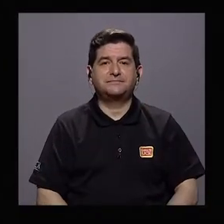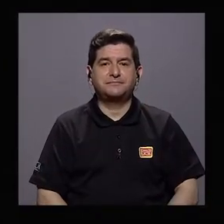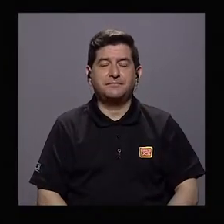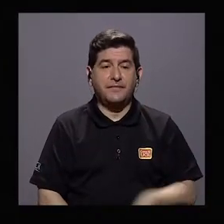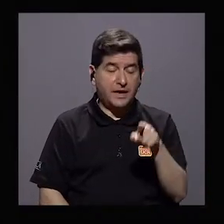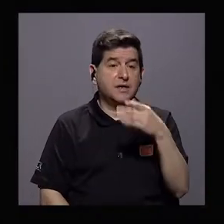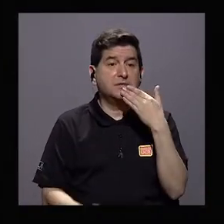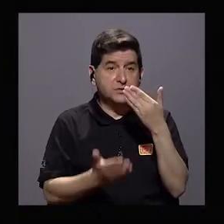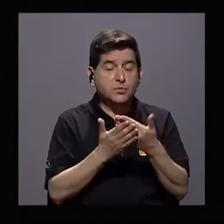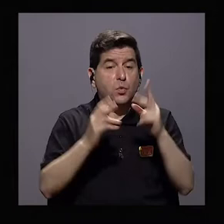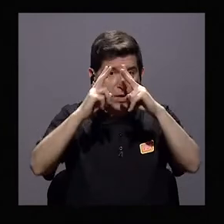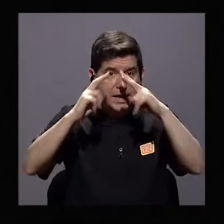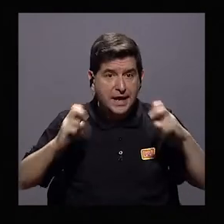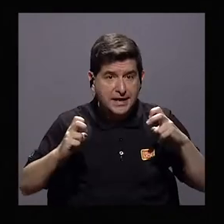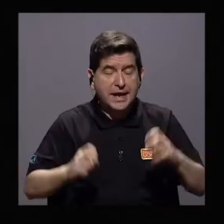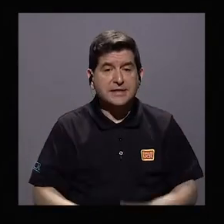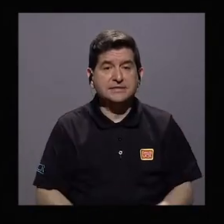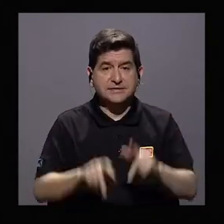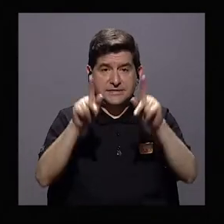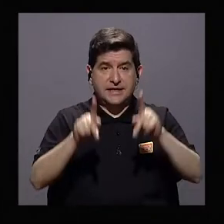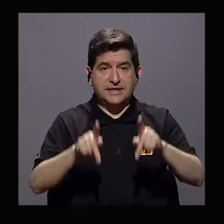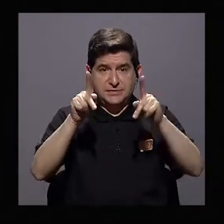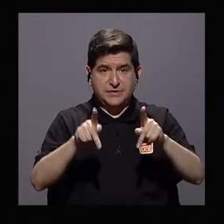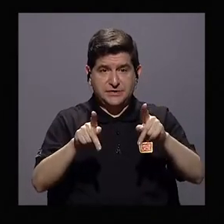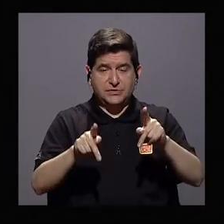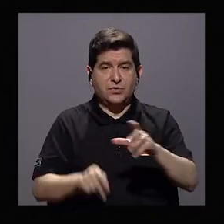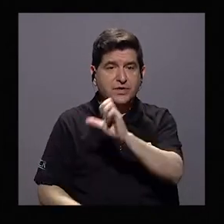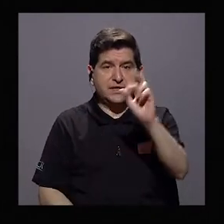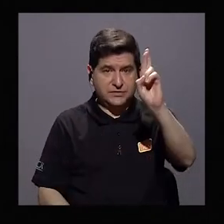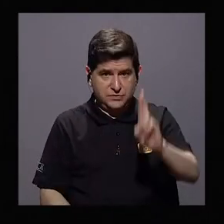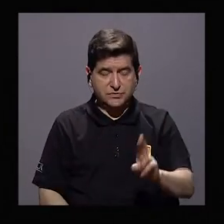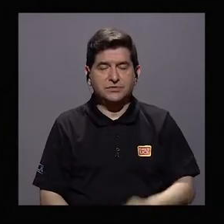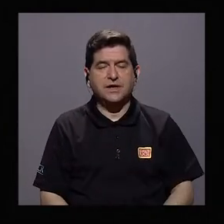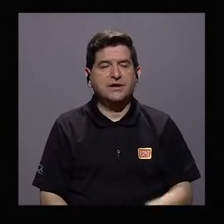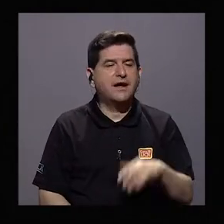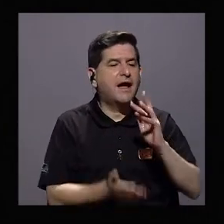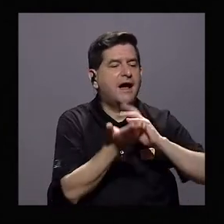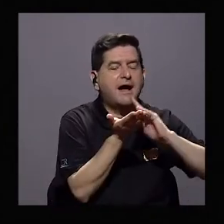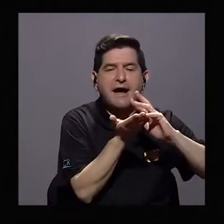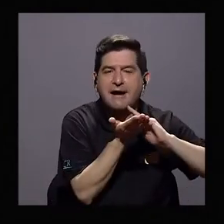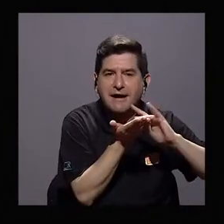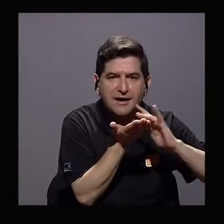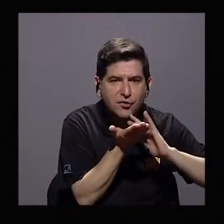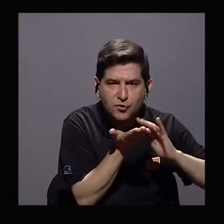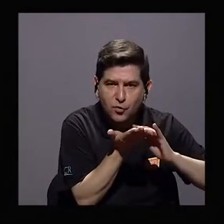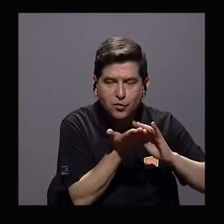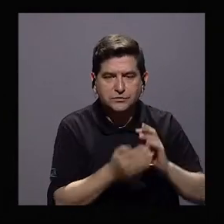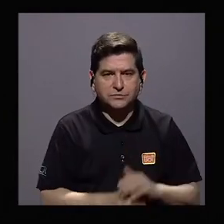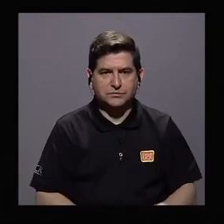es una muy buena radiografía del costarricense. Cuando usted dice que el arroz